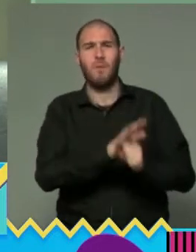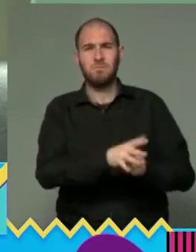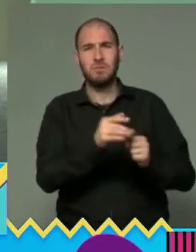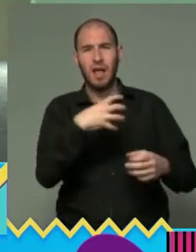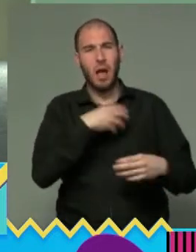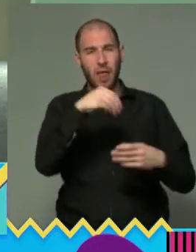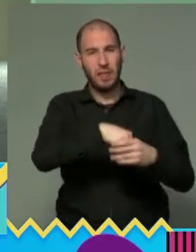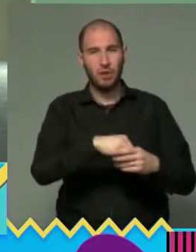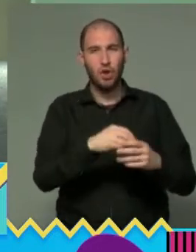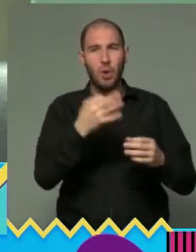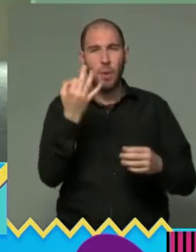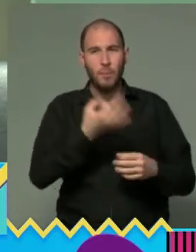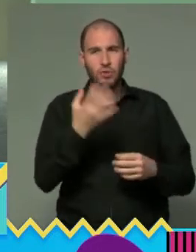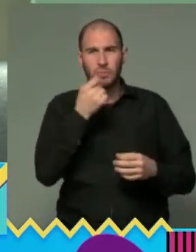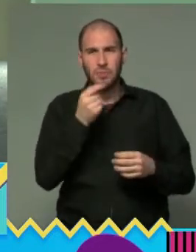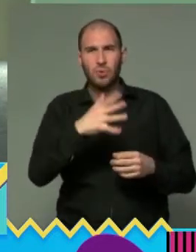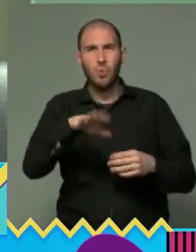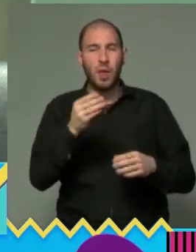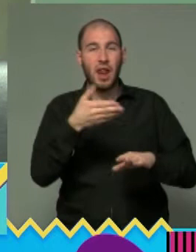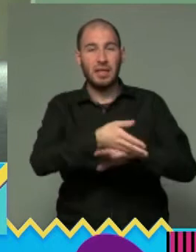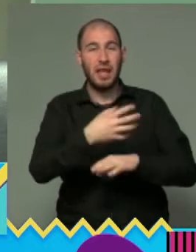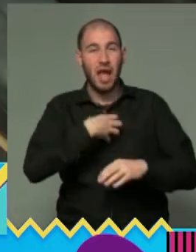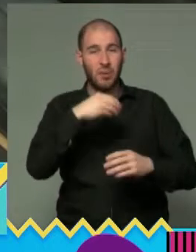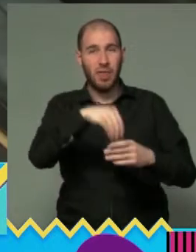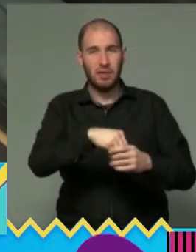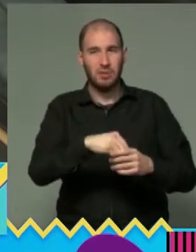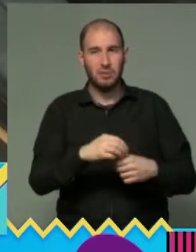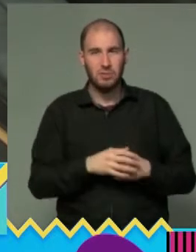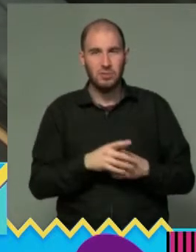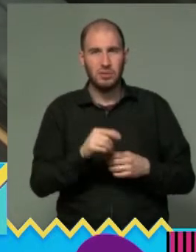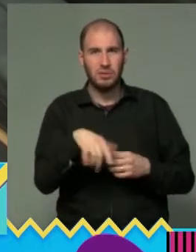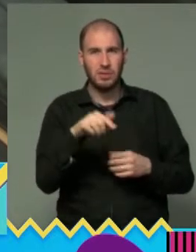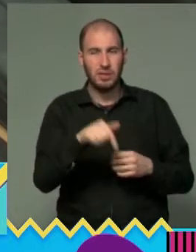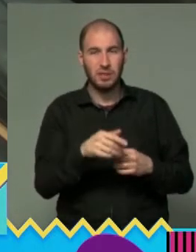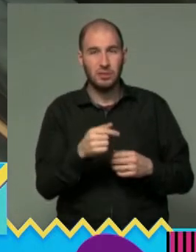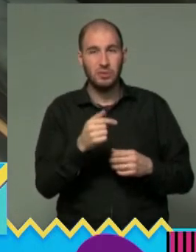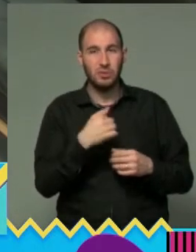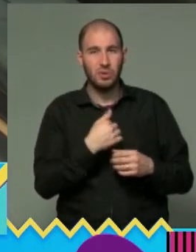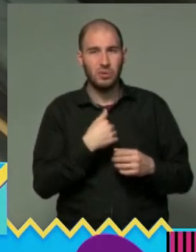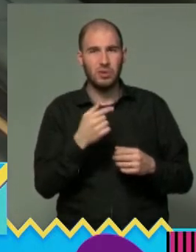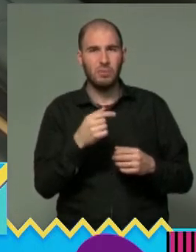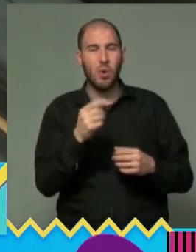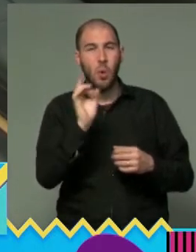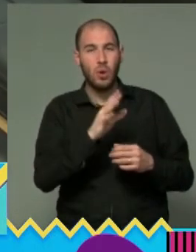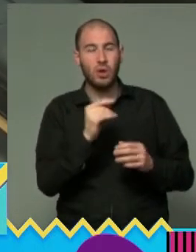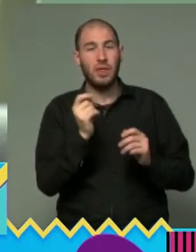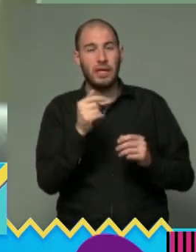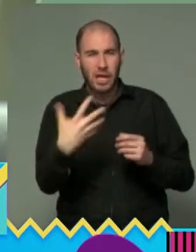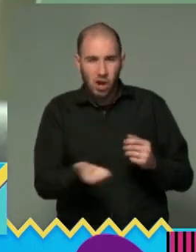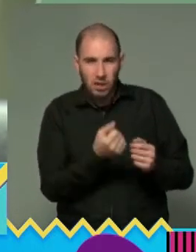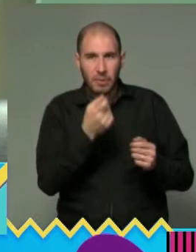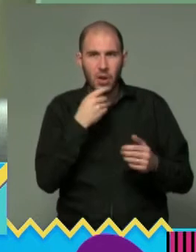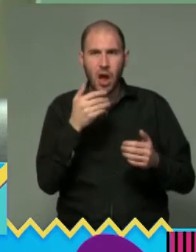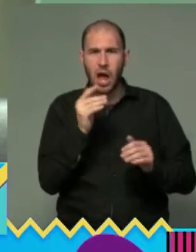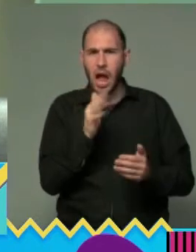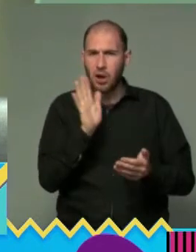un aula. No hay profesión hoy que vos entres a un espacio físico que es un aula y tenga la responsabilidad que tenemos nosotros. De no solamente enseñar, sino de detectar si hay